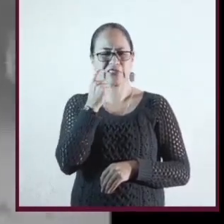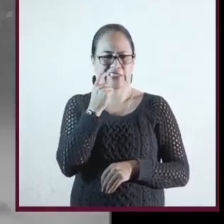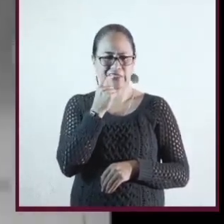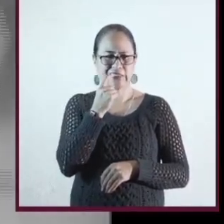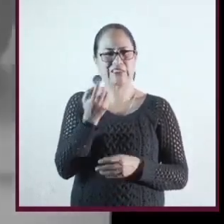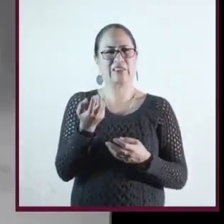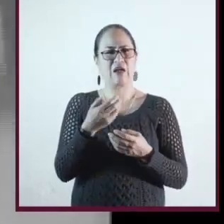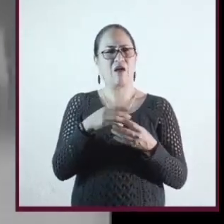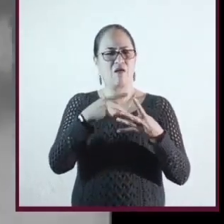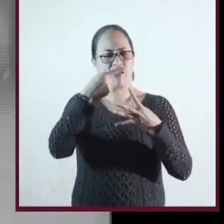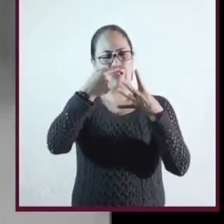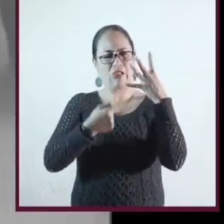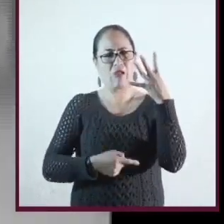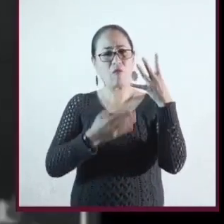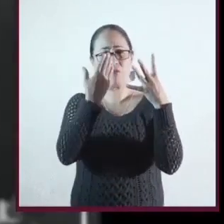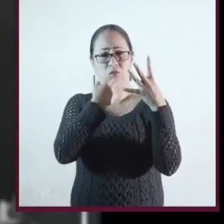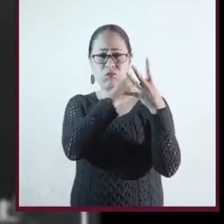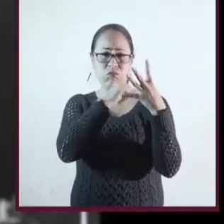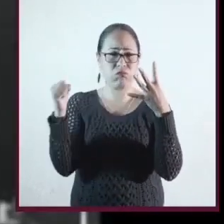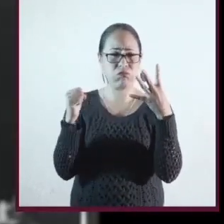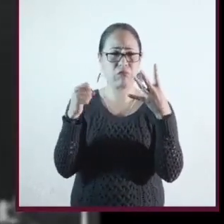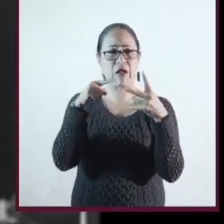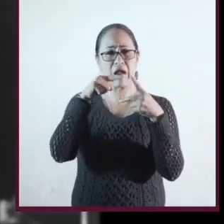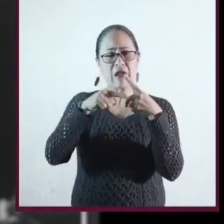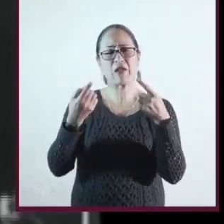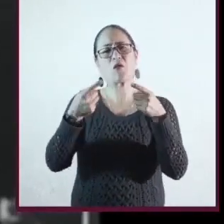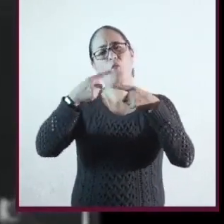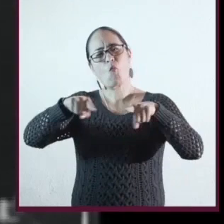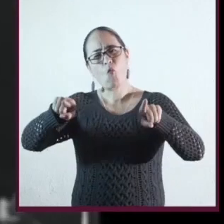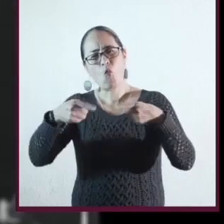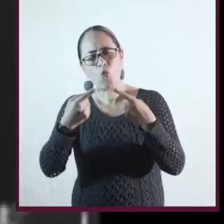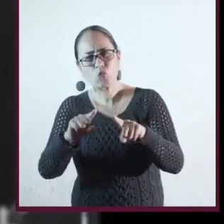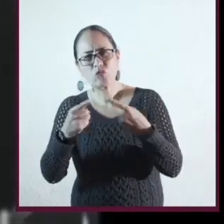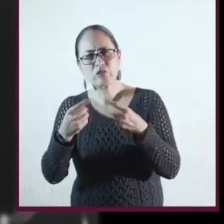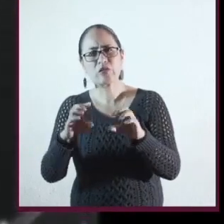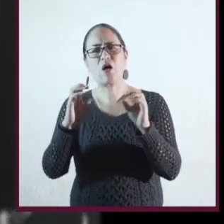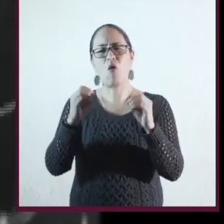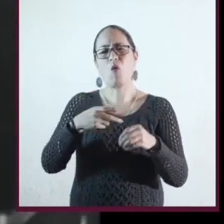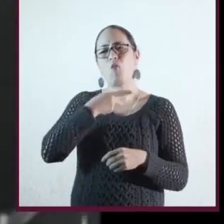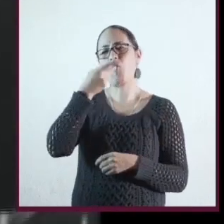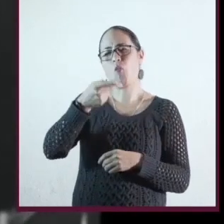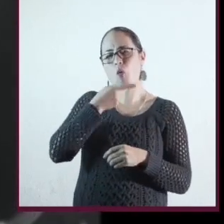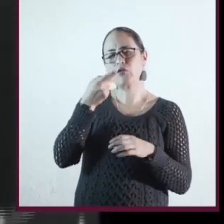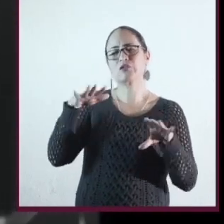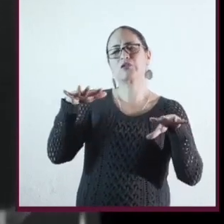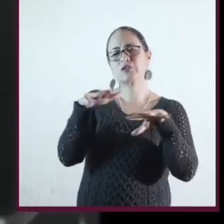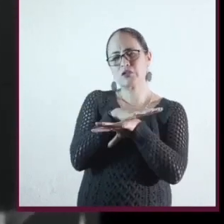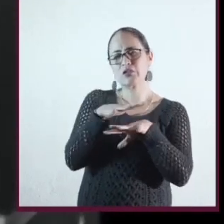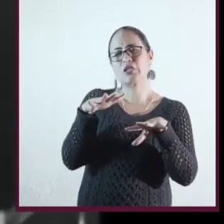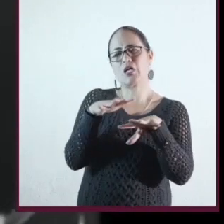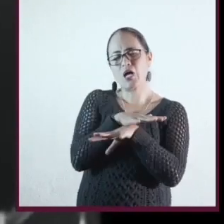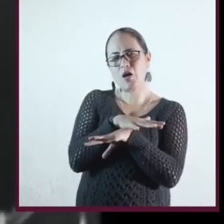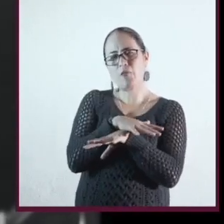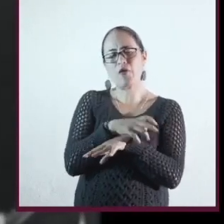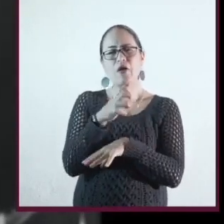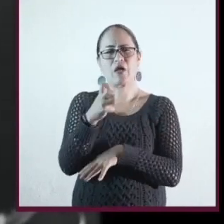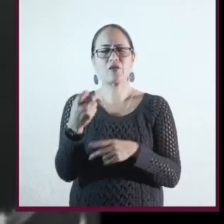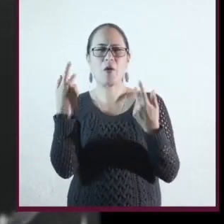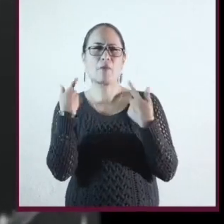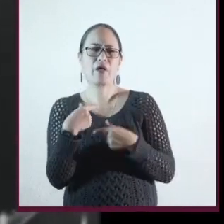y distintos cambios de voz y de tono. Esto llevaba a los oyentes a estar sumamente atentos a lo que se